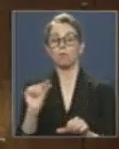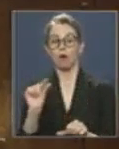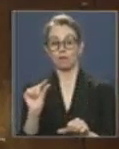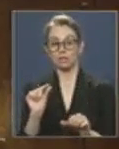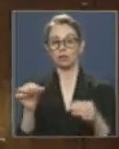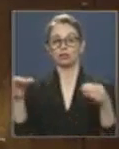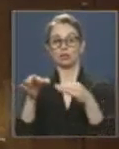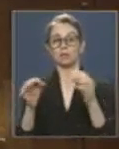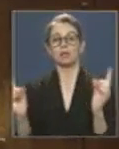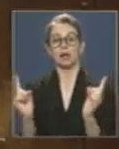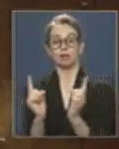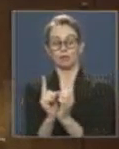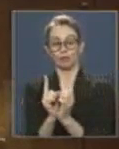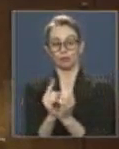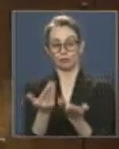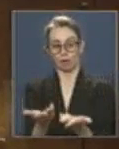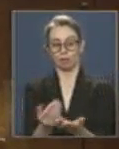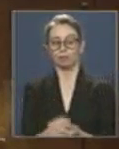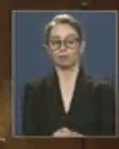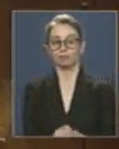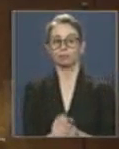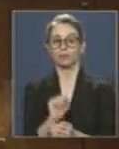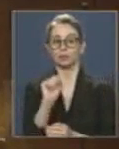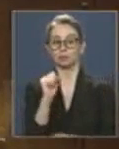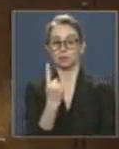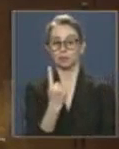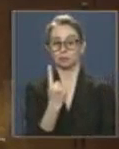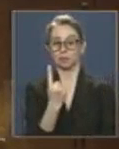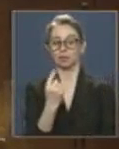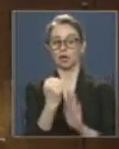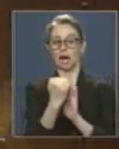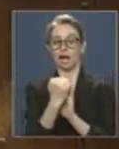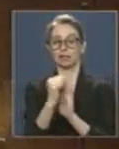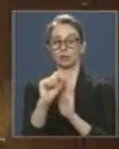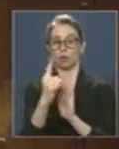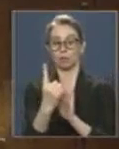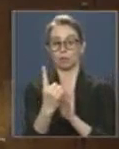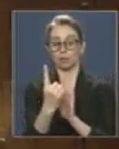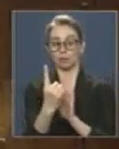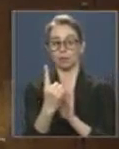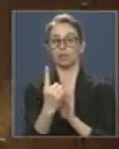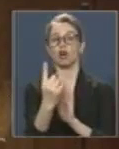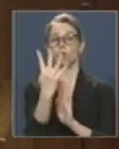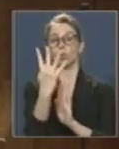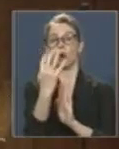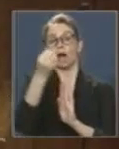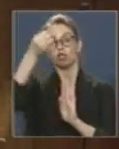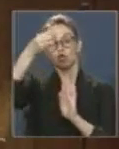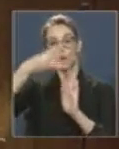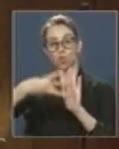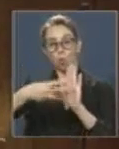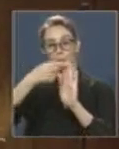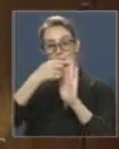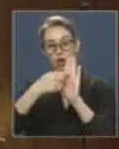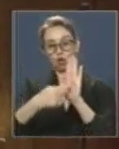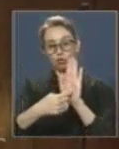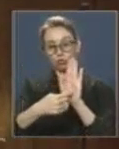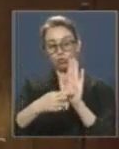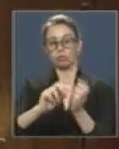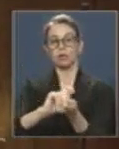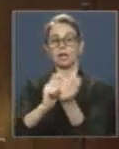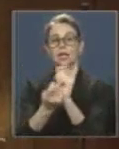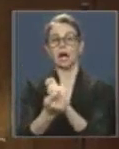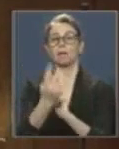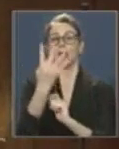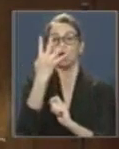describen brevemente a continuación. Primero, por su artículo primero, a través de 4 numerales, como se detallará, se